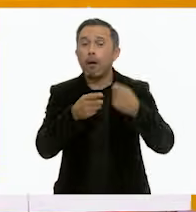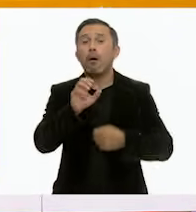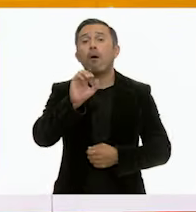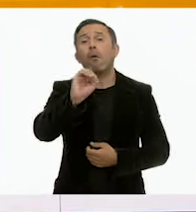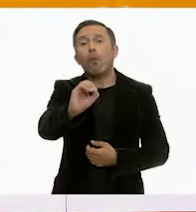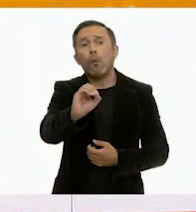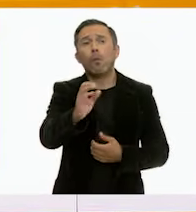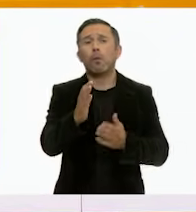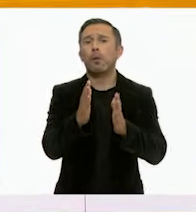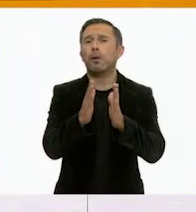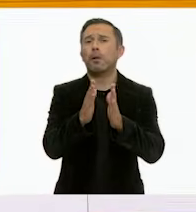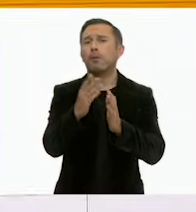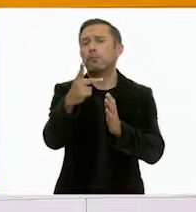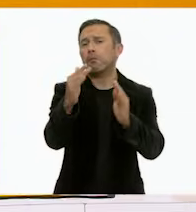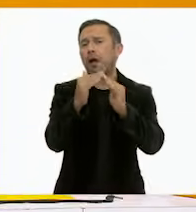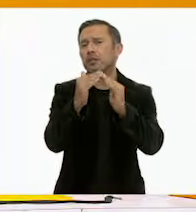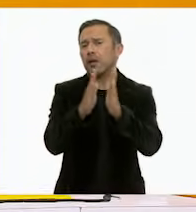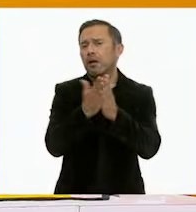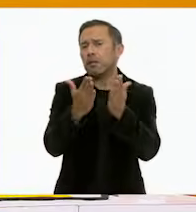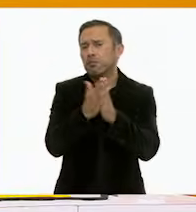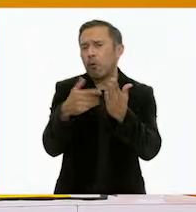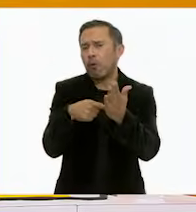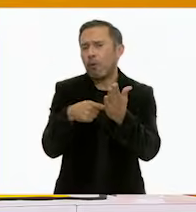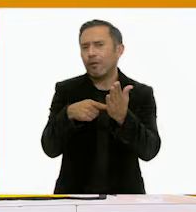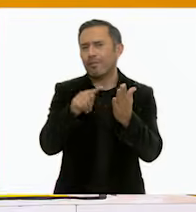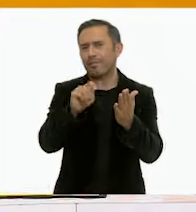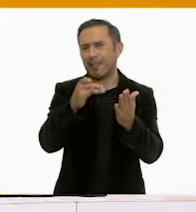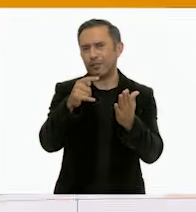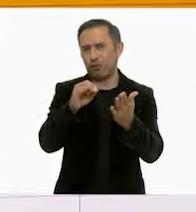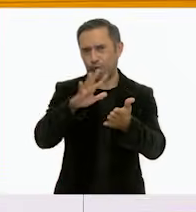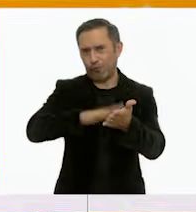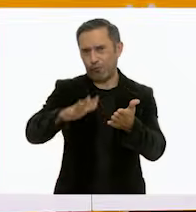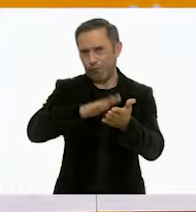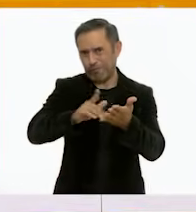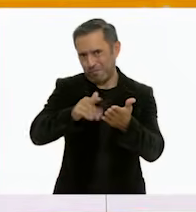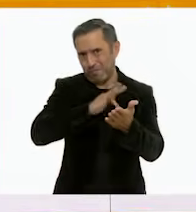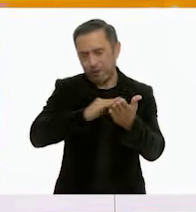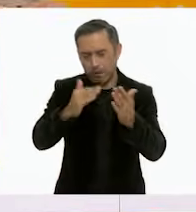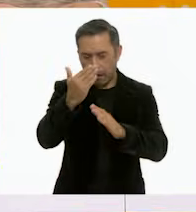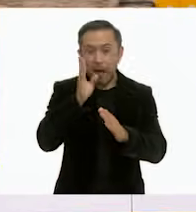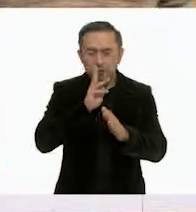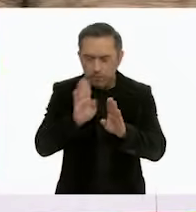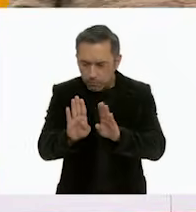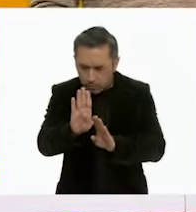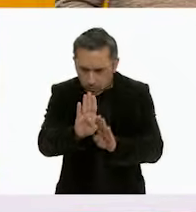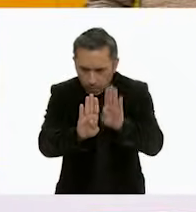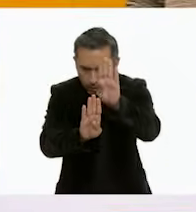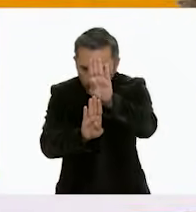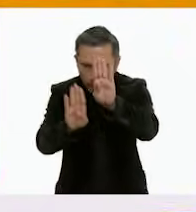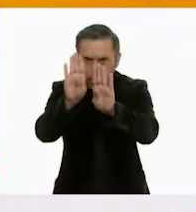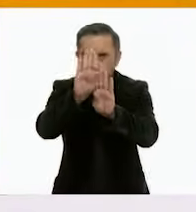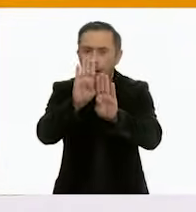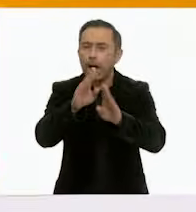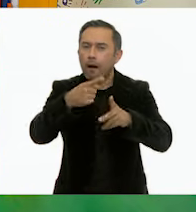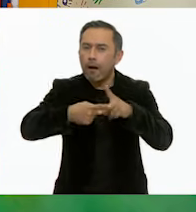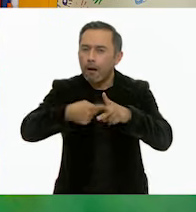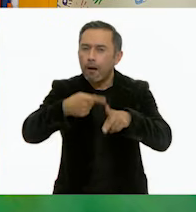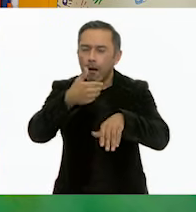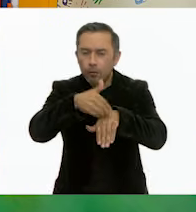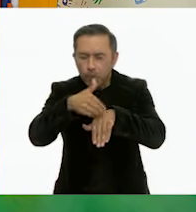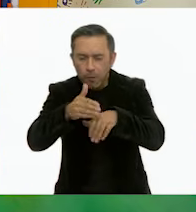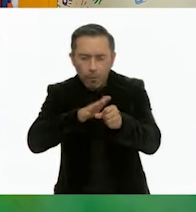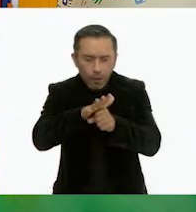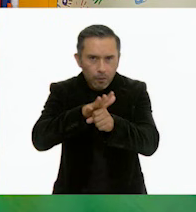libro que tienen en casa, su libro de texto. Y como aprendimos en la clase anterior,